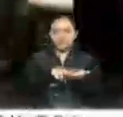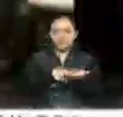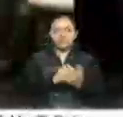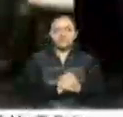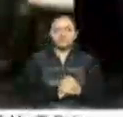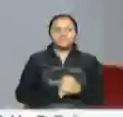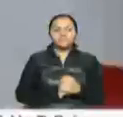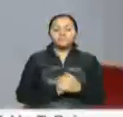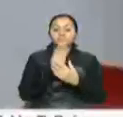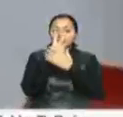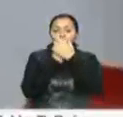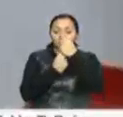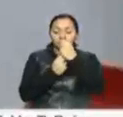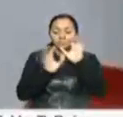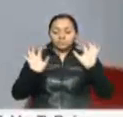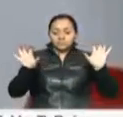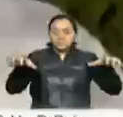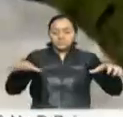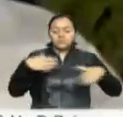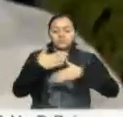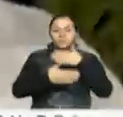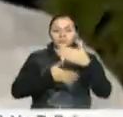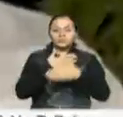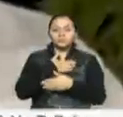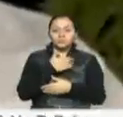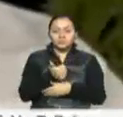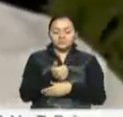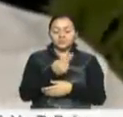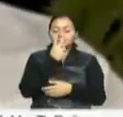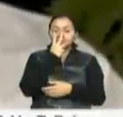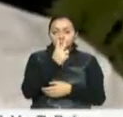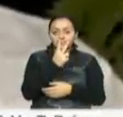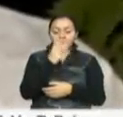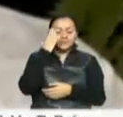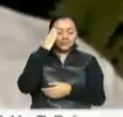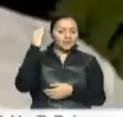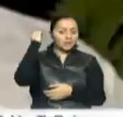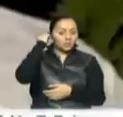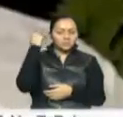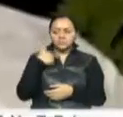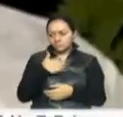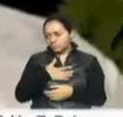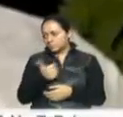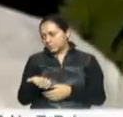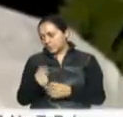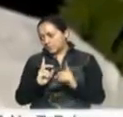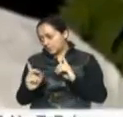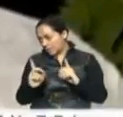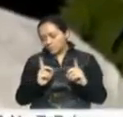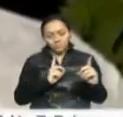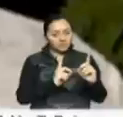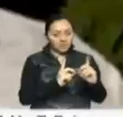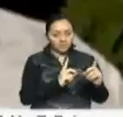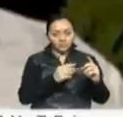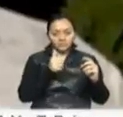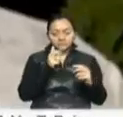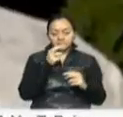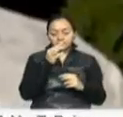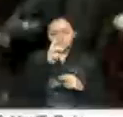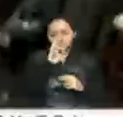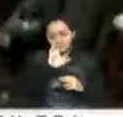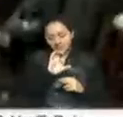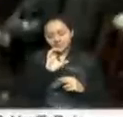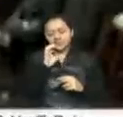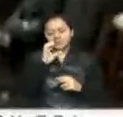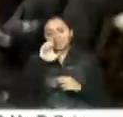Ambas partes intercambiaron sobre la marcha del proceso de... Raúl Castro respaldó los procesos de desarme y diálogo que las guerrillas de las FARC y el ELN